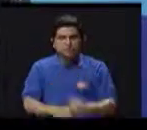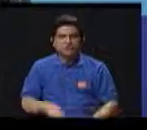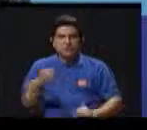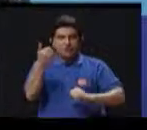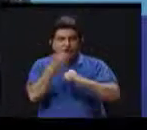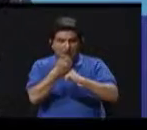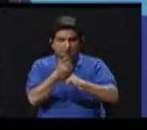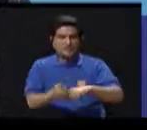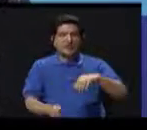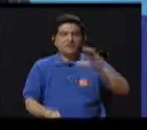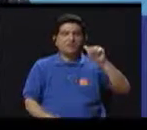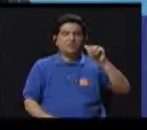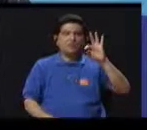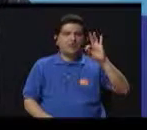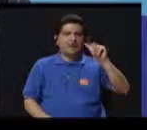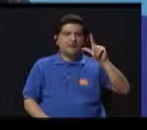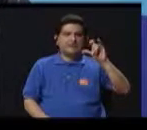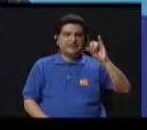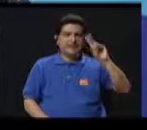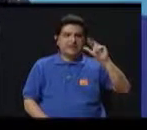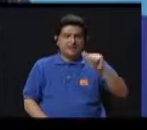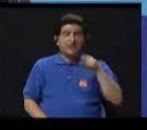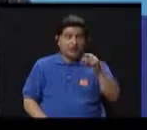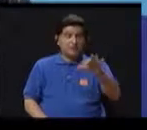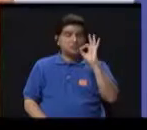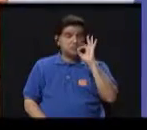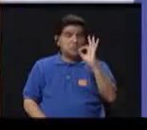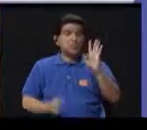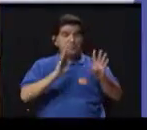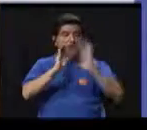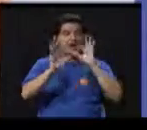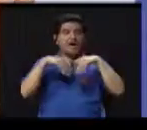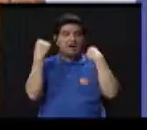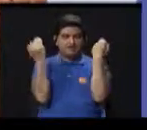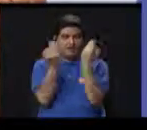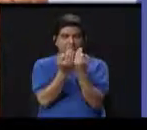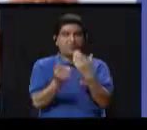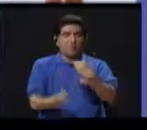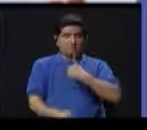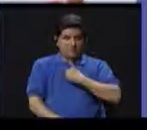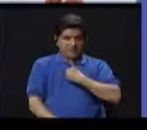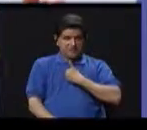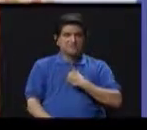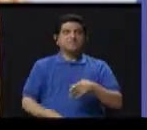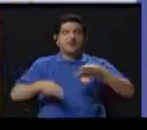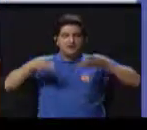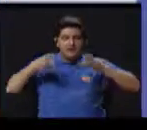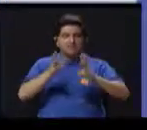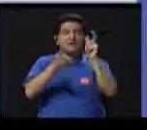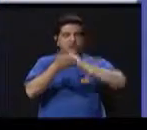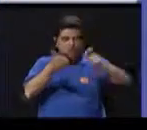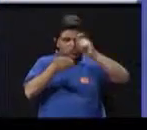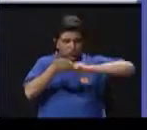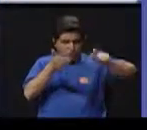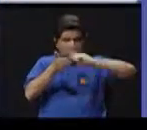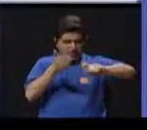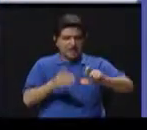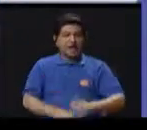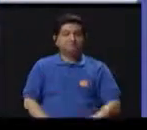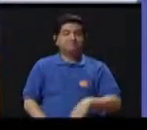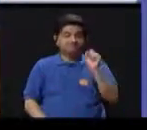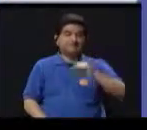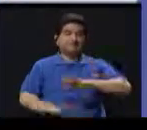situación, respaldada por Catalina. Eso habla muy bien de la familia a la que pertenece y de la metodología de la